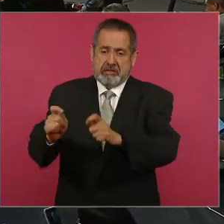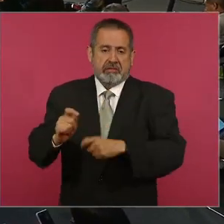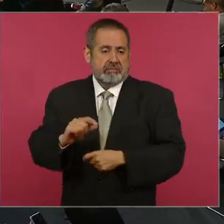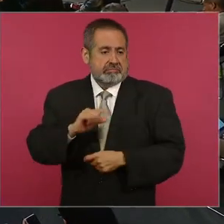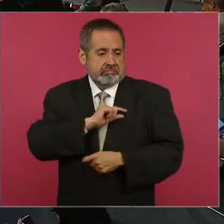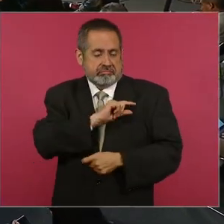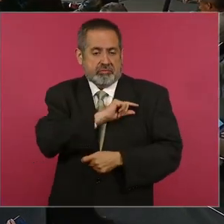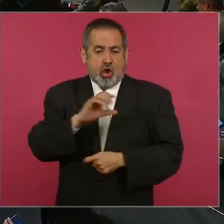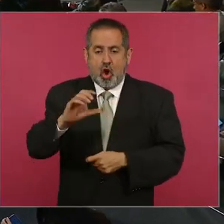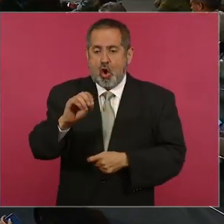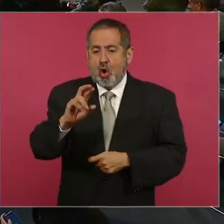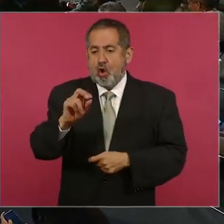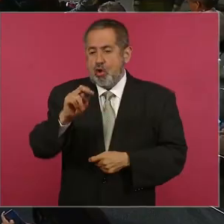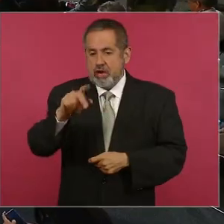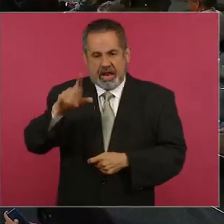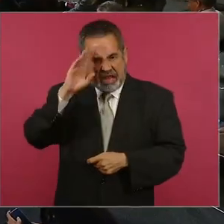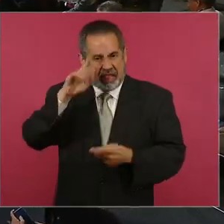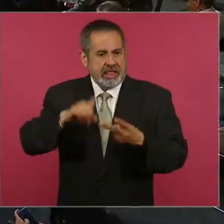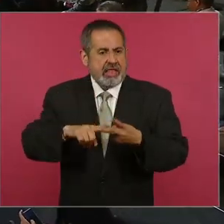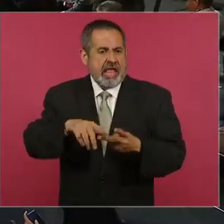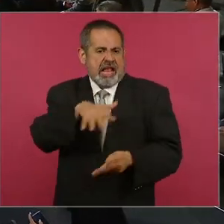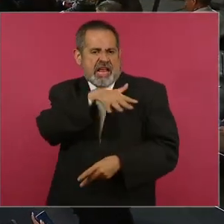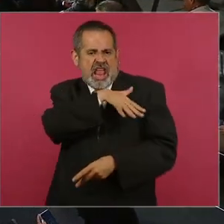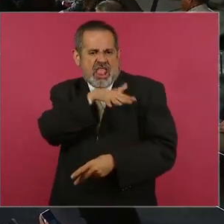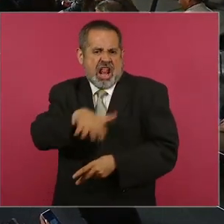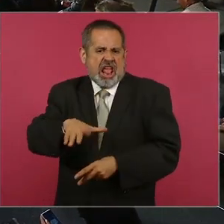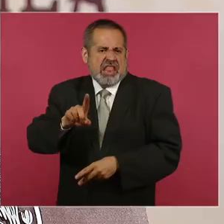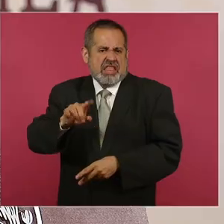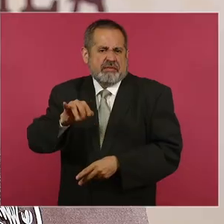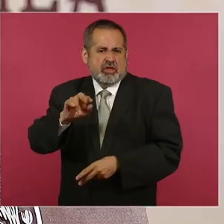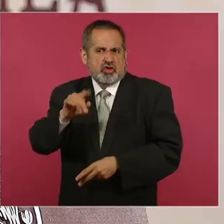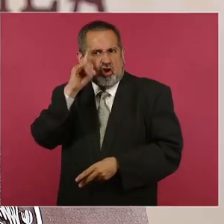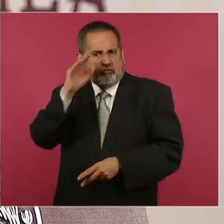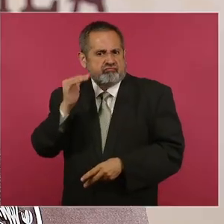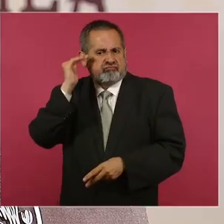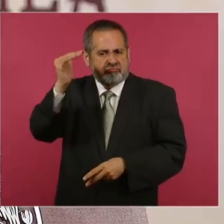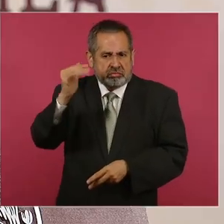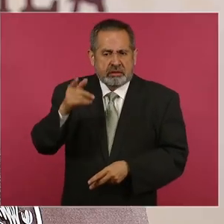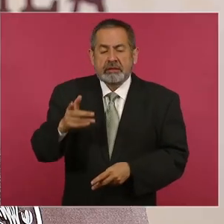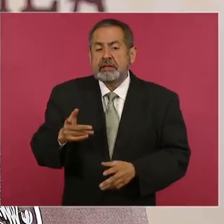desde coronel hasta general de división, hay